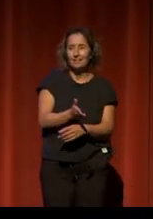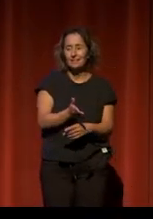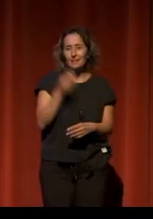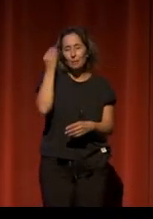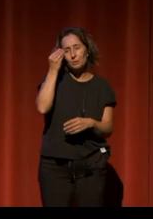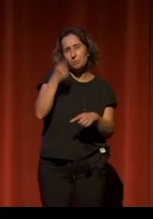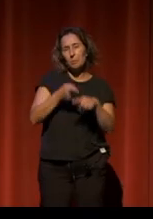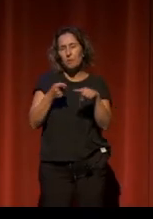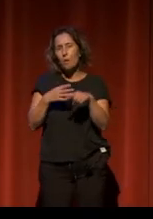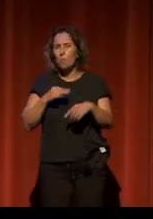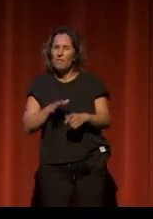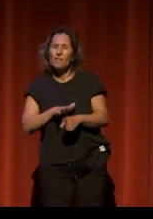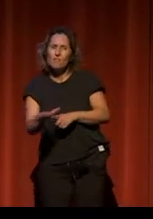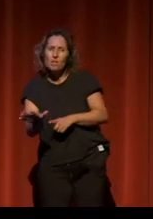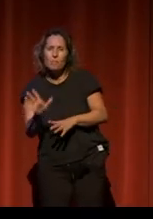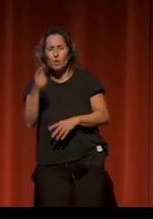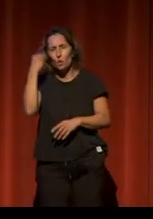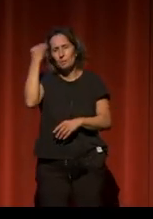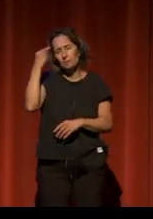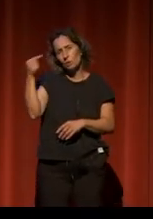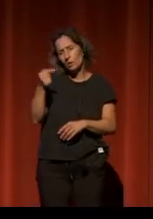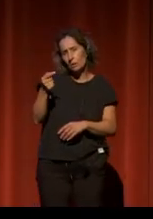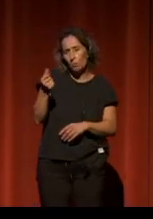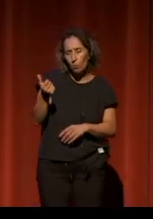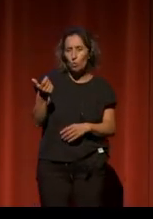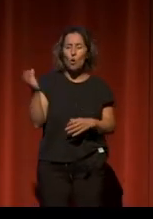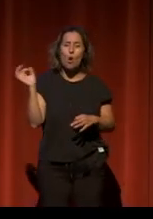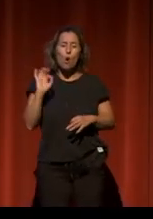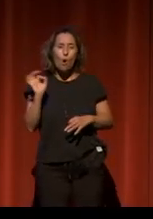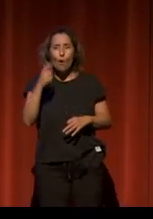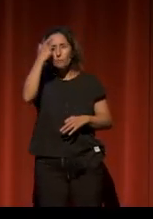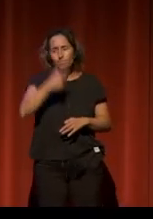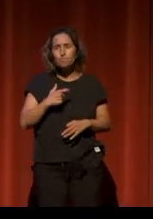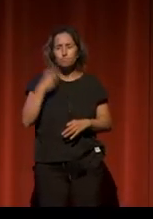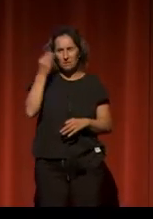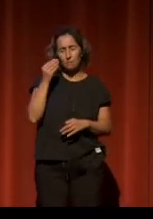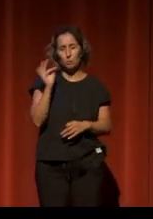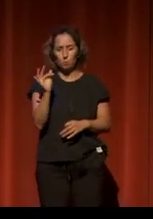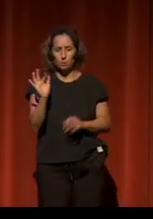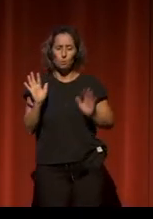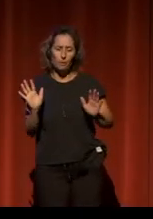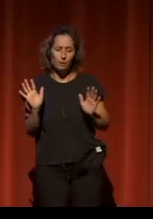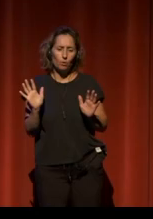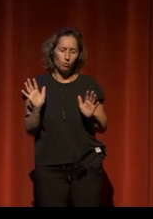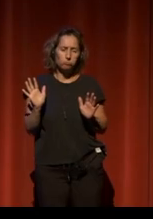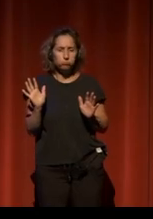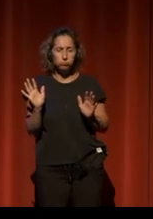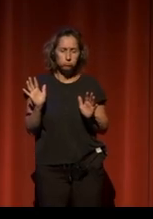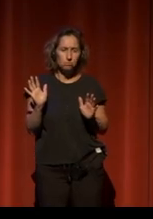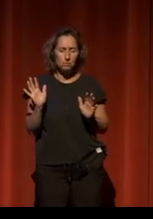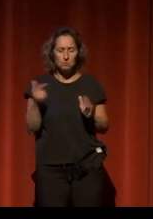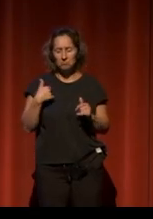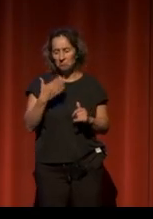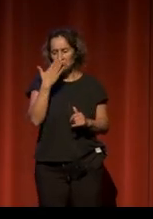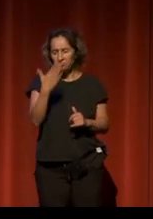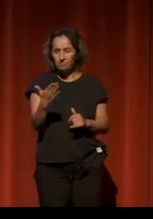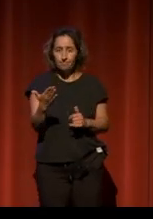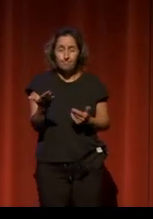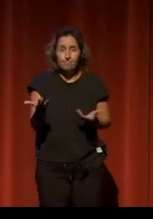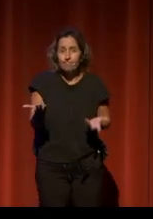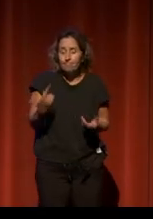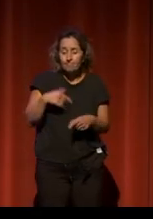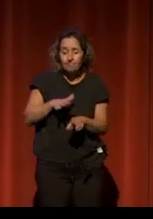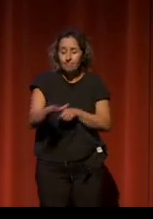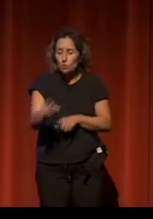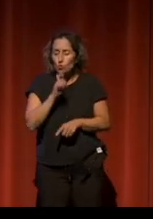intermedias de puedo influir pero soy pesimista o eh soy optimista pero eh la verdad es que yo no sé muy bien cómo